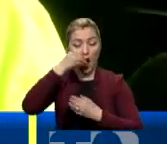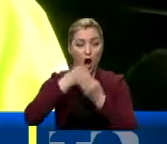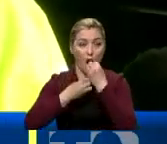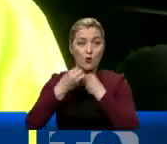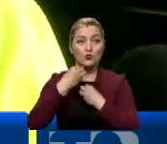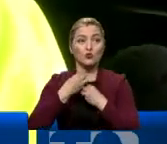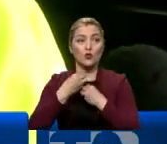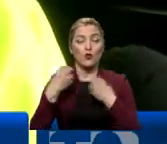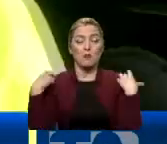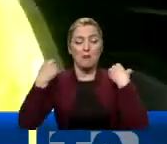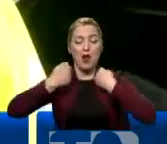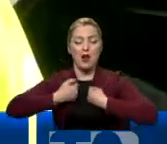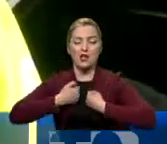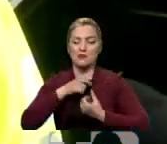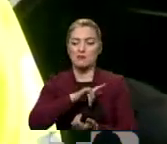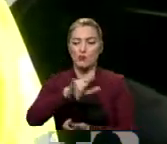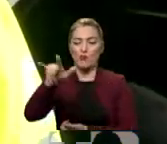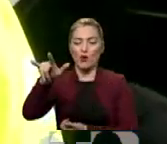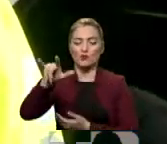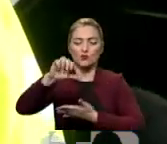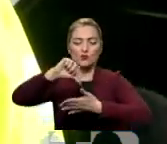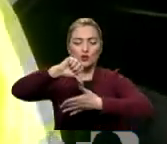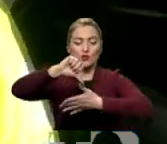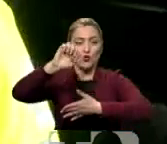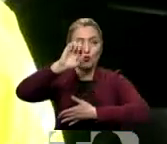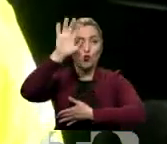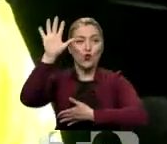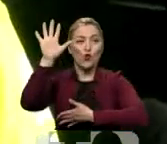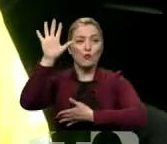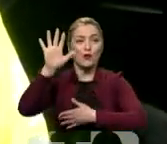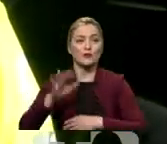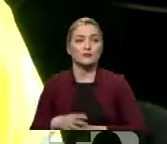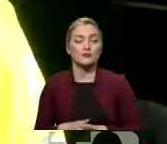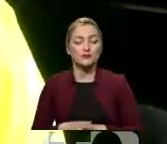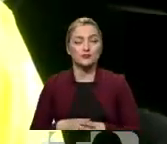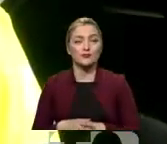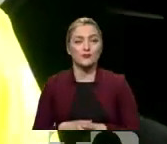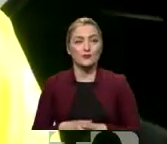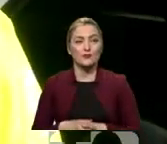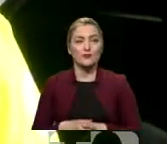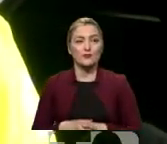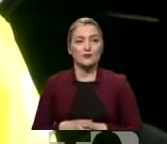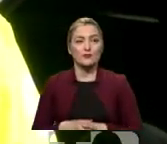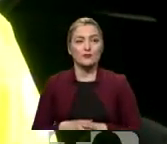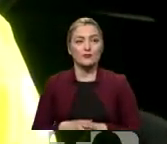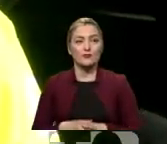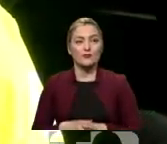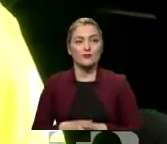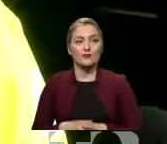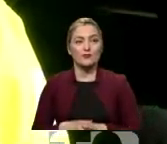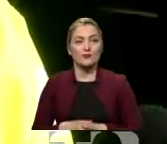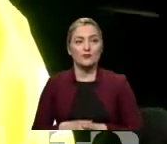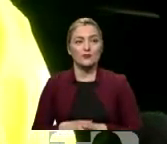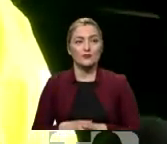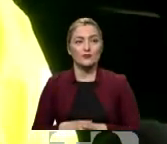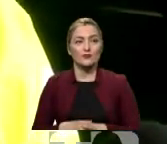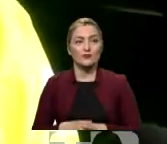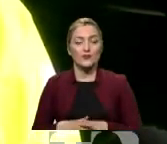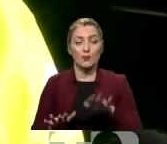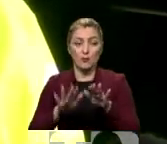utilizarían para mandar por el aeropuerto. Centroamérica y Europa. Bueno, es una cantidad muy grande, estaría sobrepasando